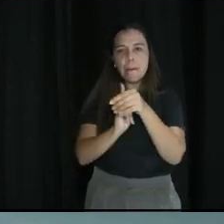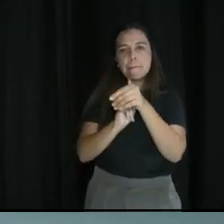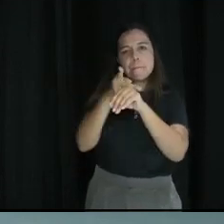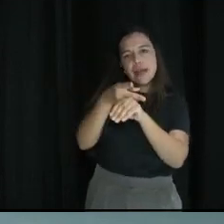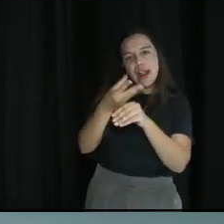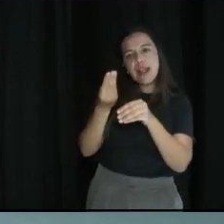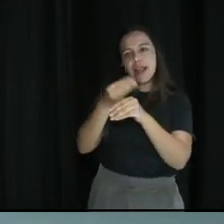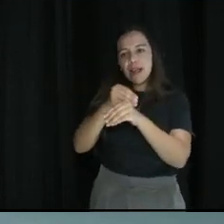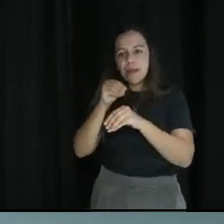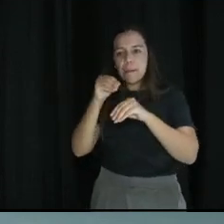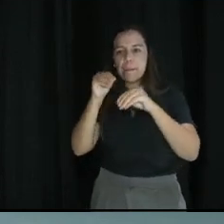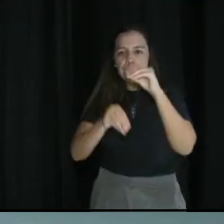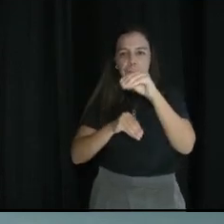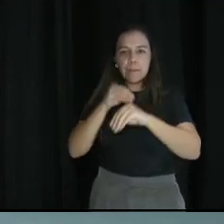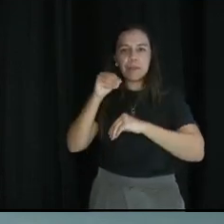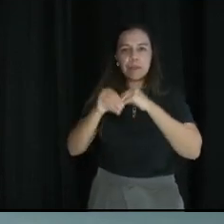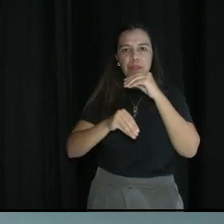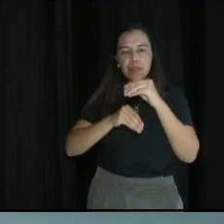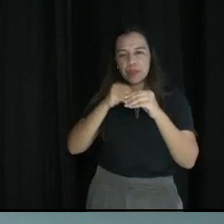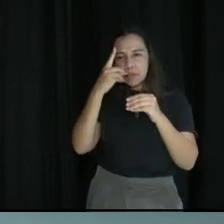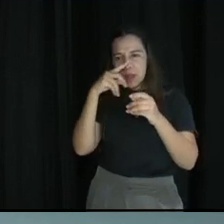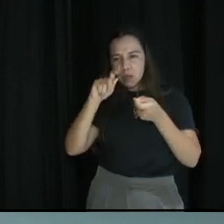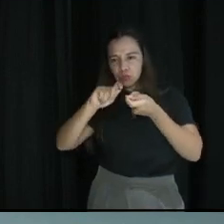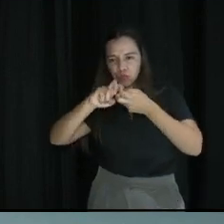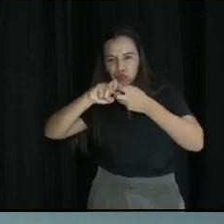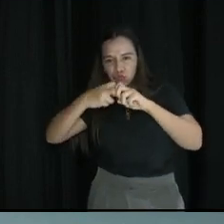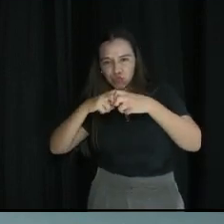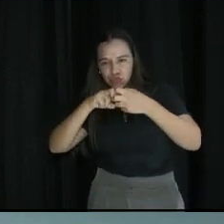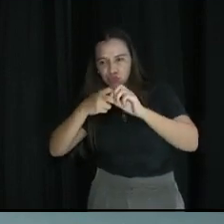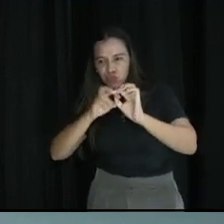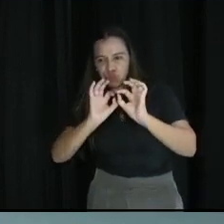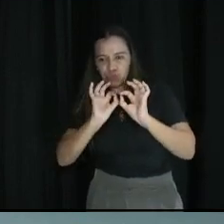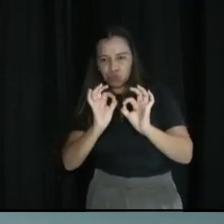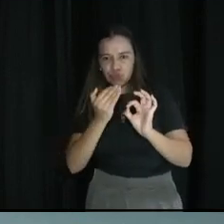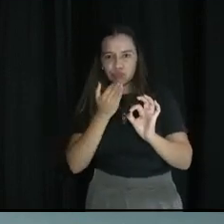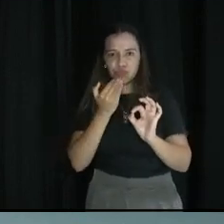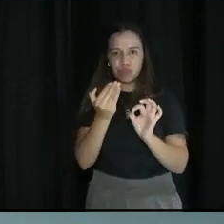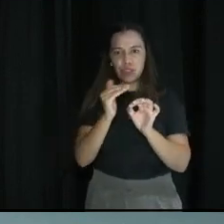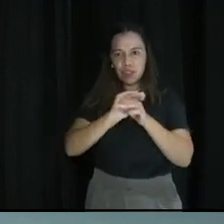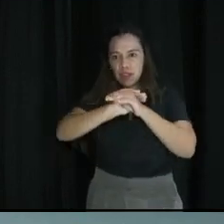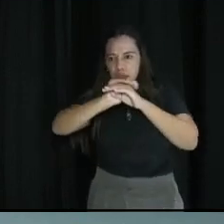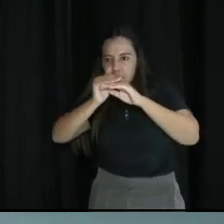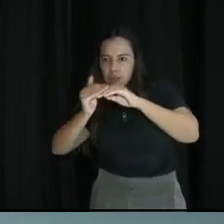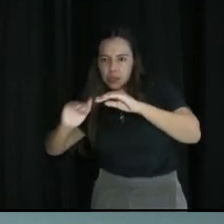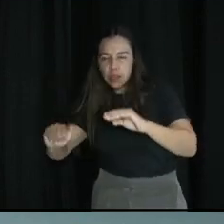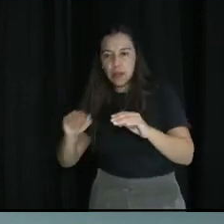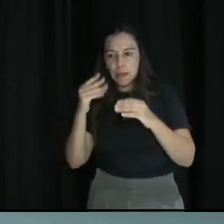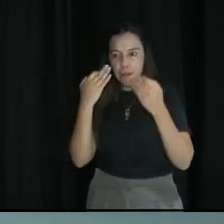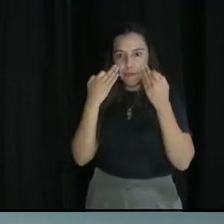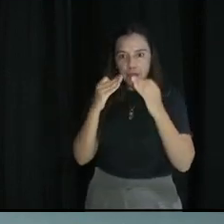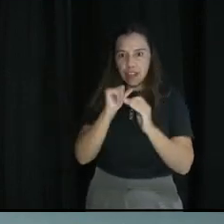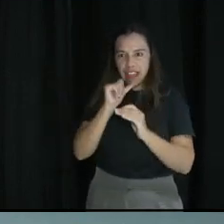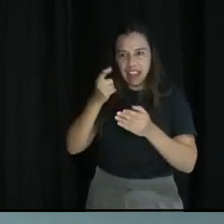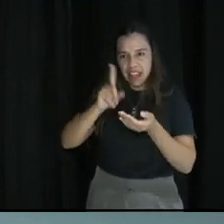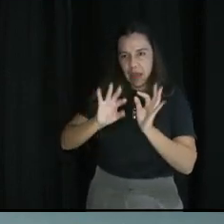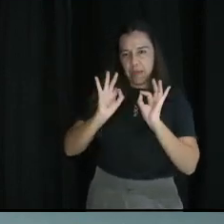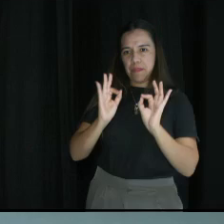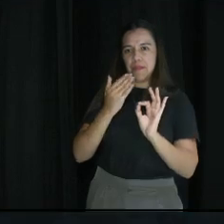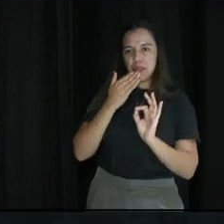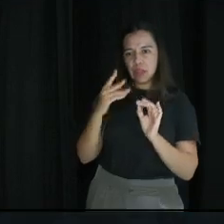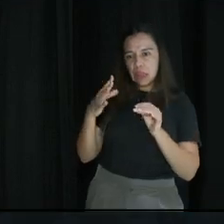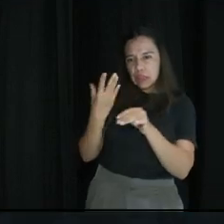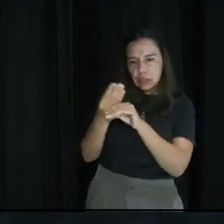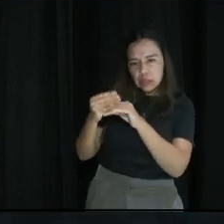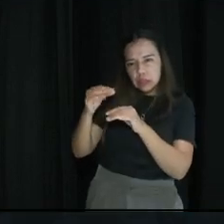poder realizar un muñón y poder dejar el tejido cubierto. Y pues bueno, obviamente después de todo